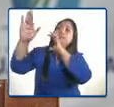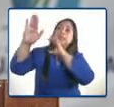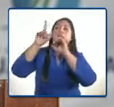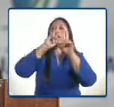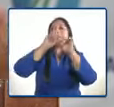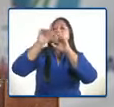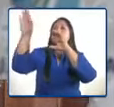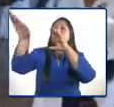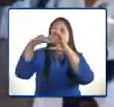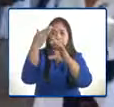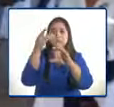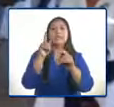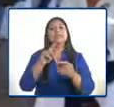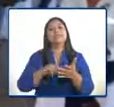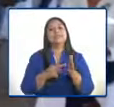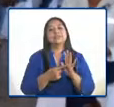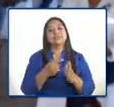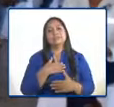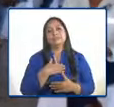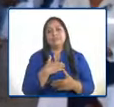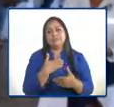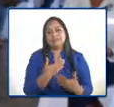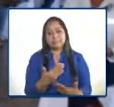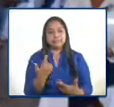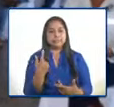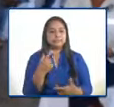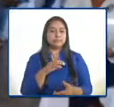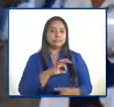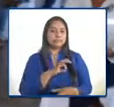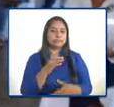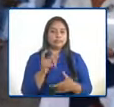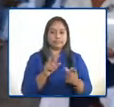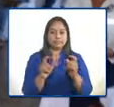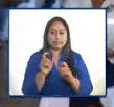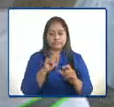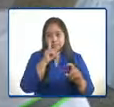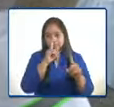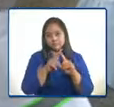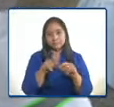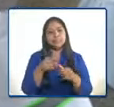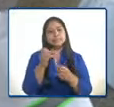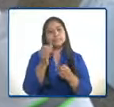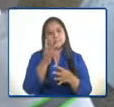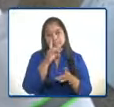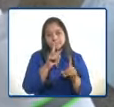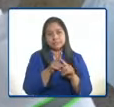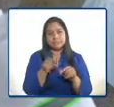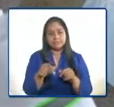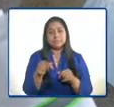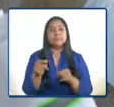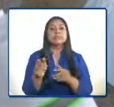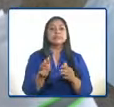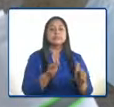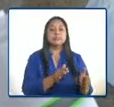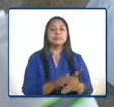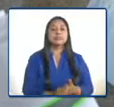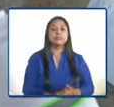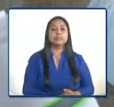manera que eso da confianza a nuestros socios comerciales. Y quiero comentarles de que